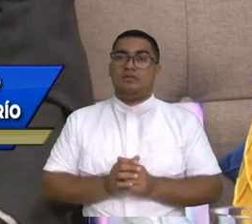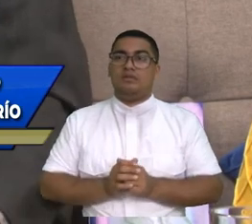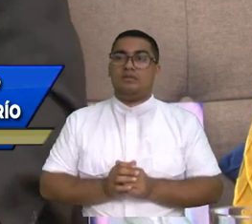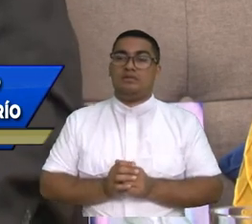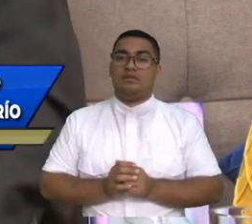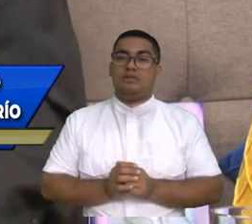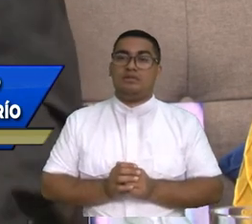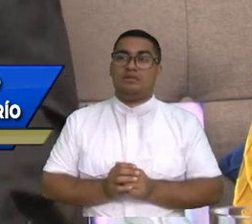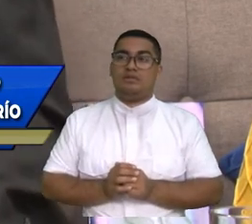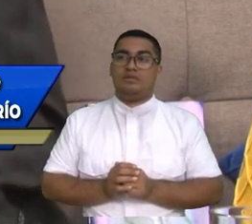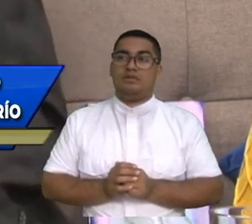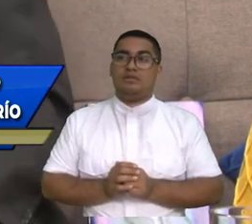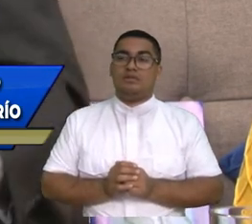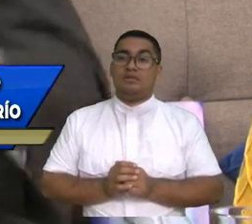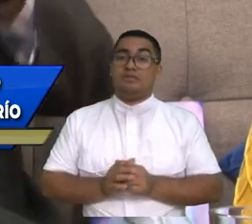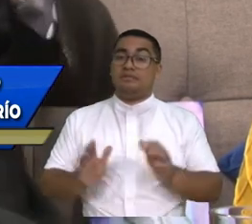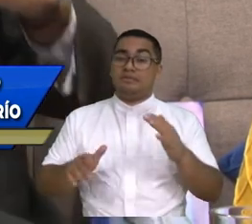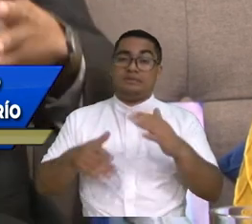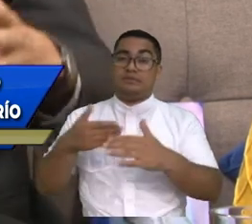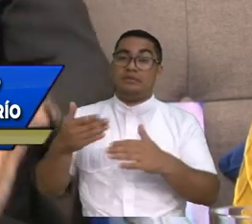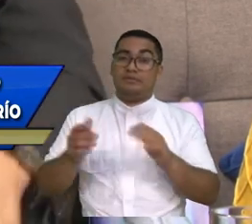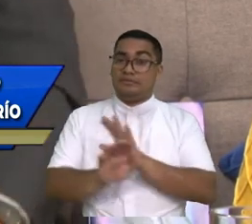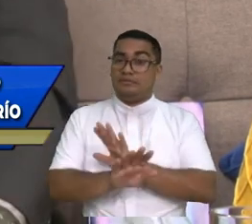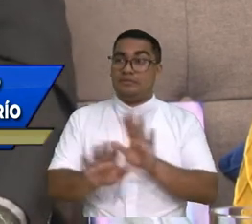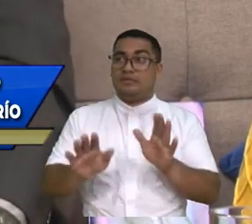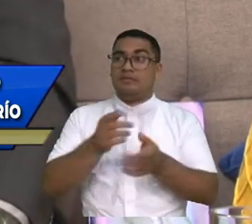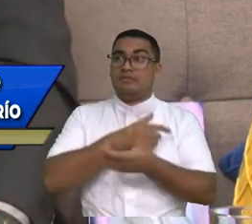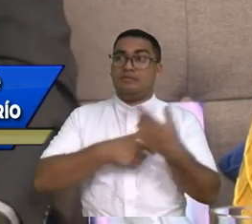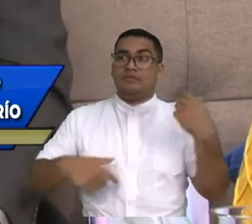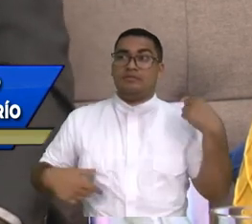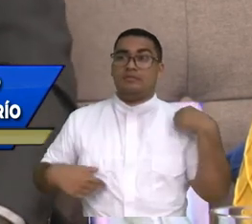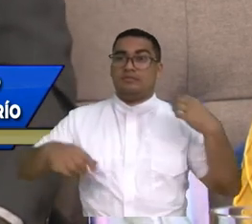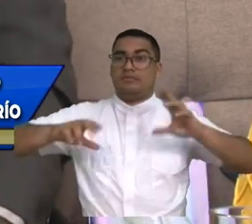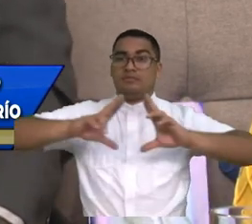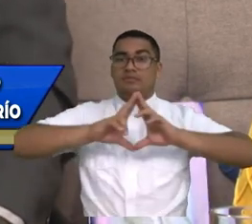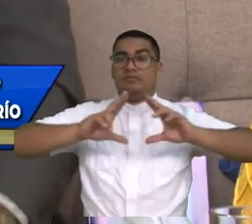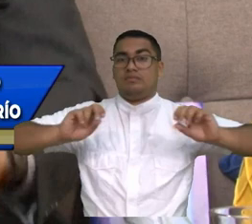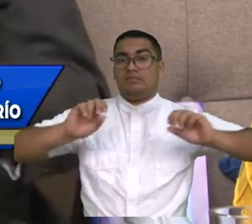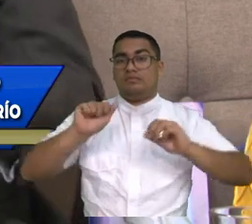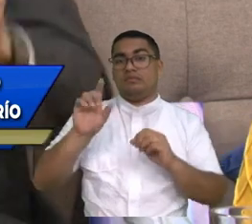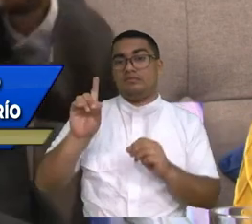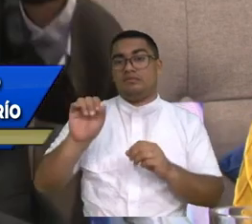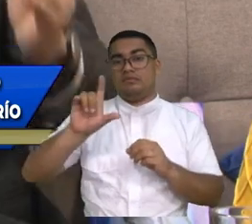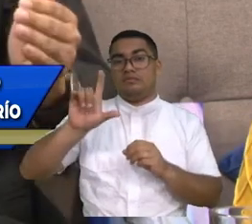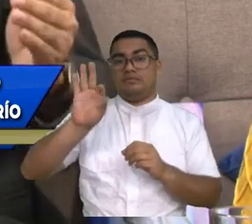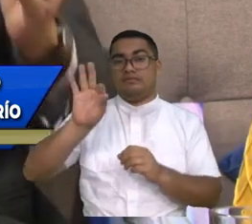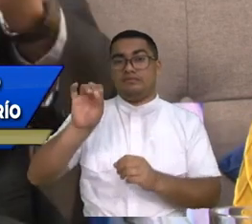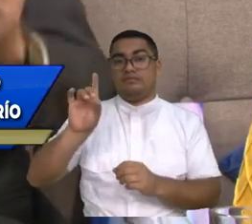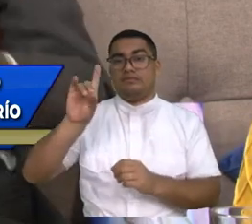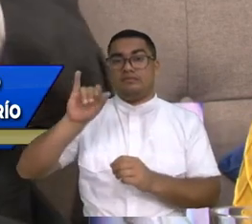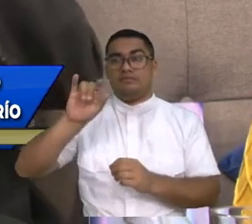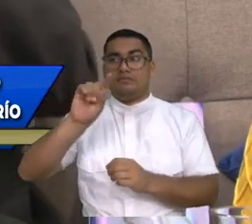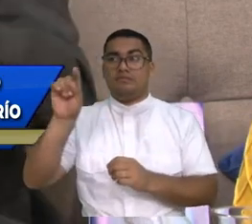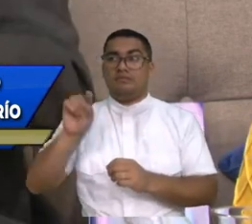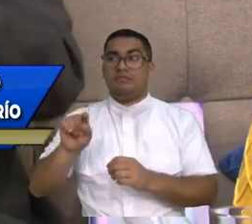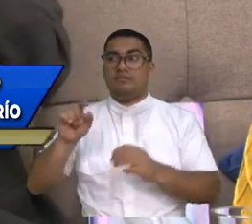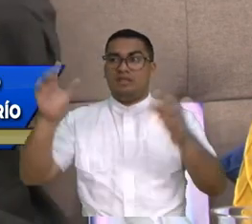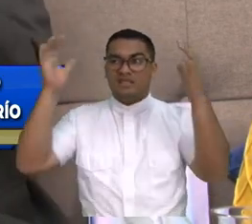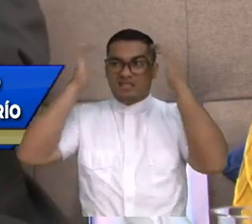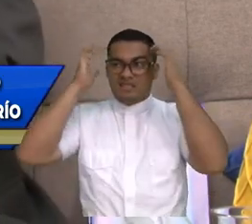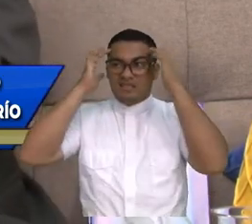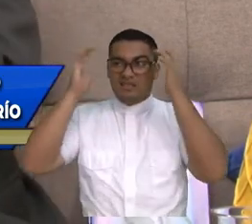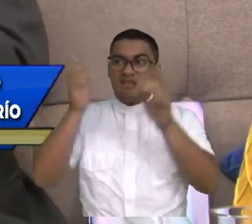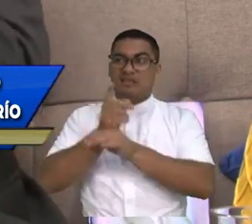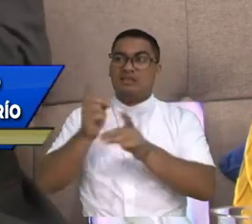Discutiendo. Al fin y al cabo, interviene el presidente de la República, Adolfo Díaz, y dice que el cerebro tiene que entregársele a